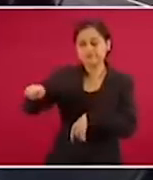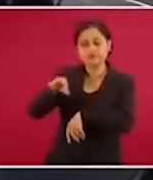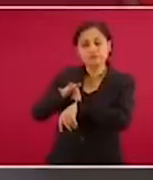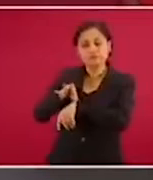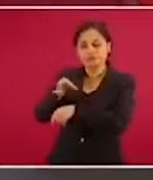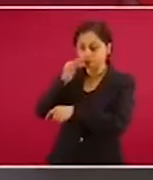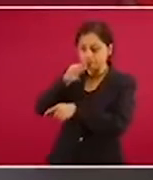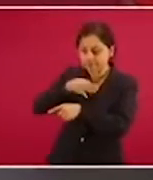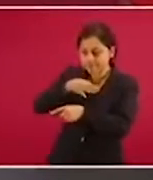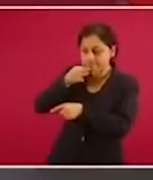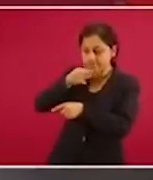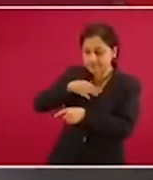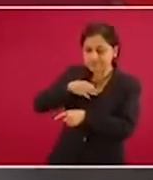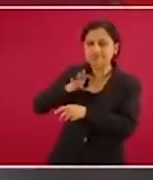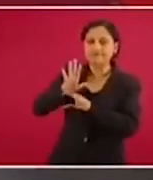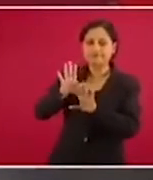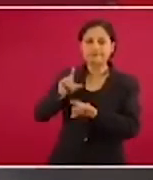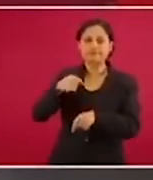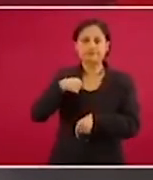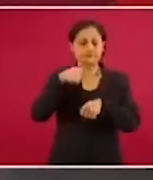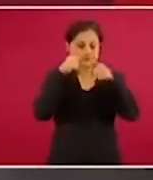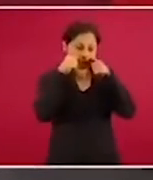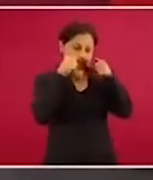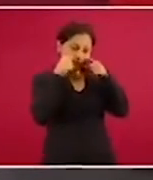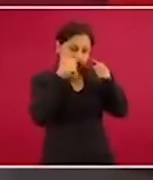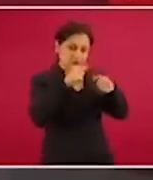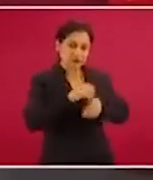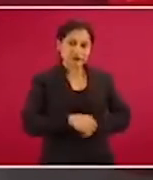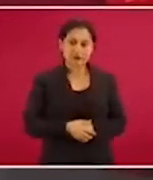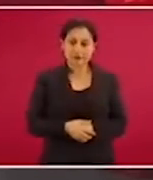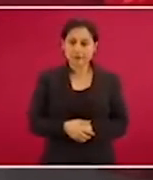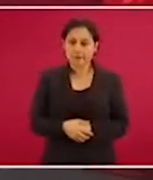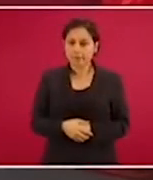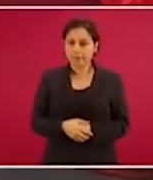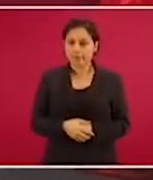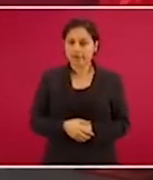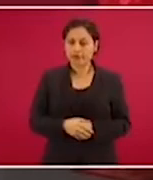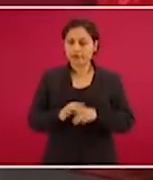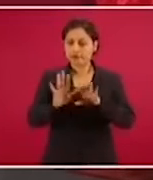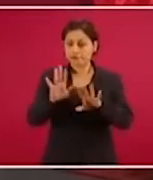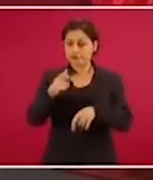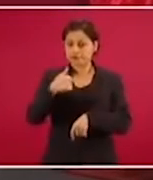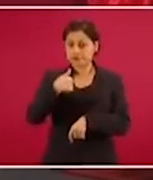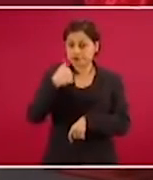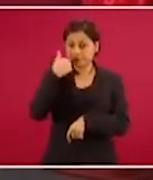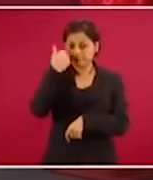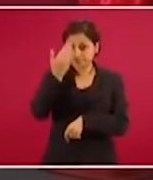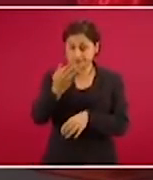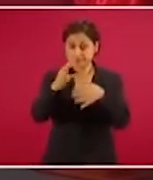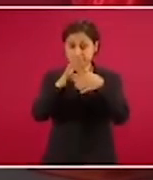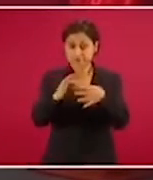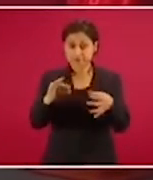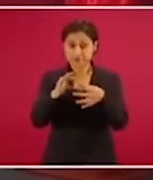que continúa en su fase introductoria